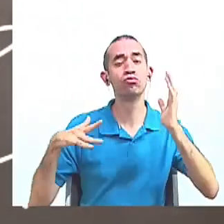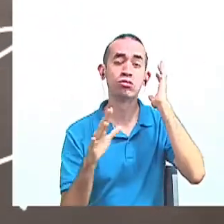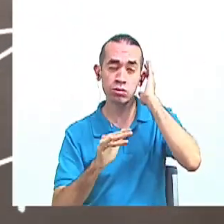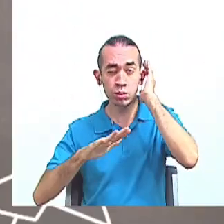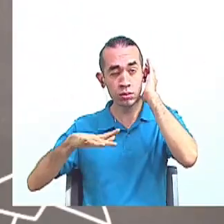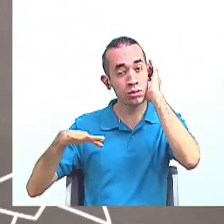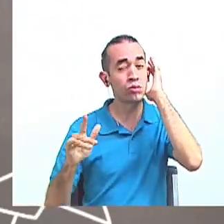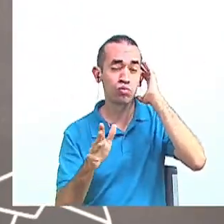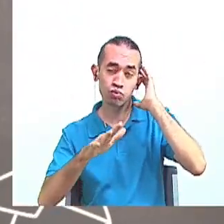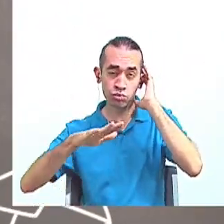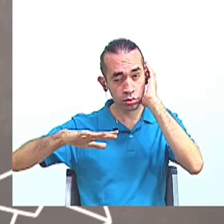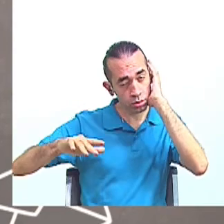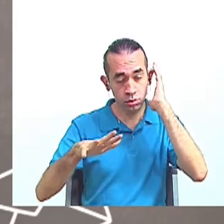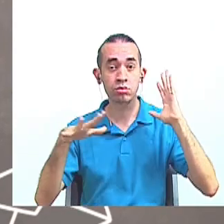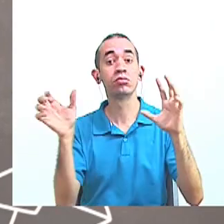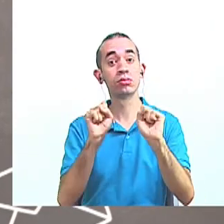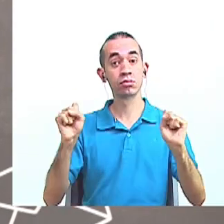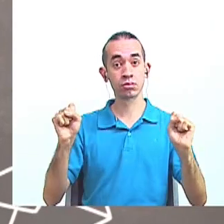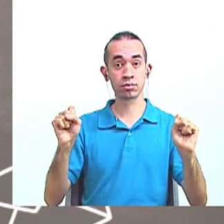bienvenidos.